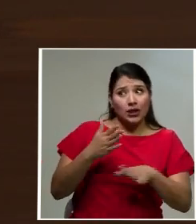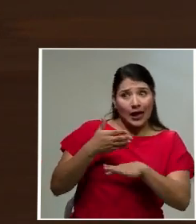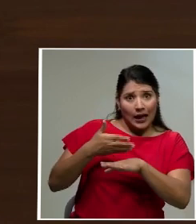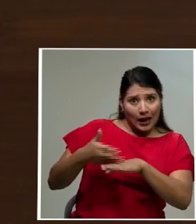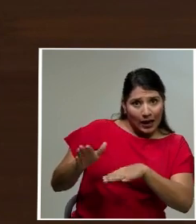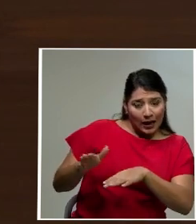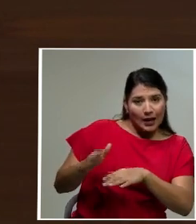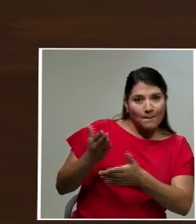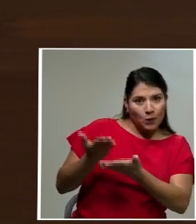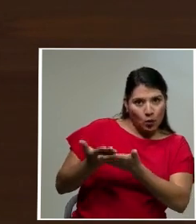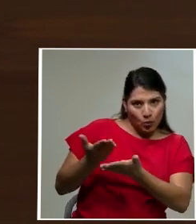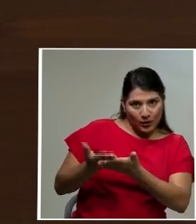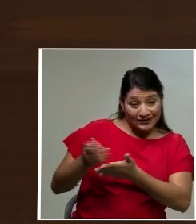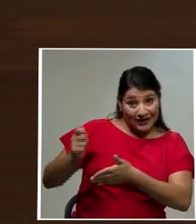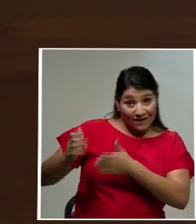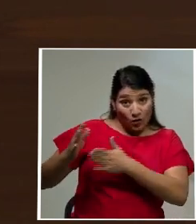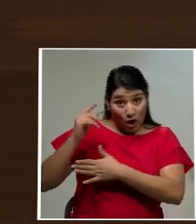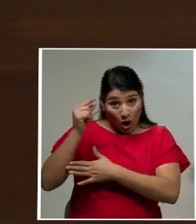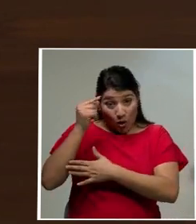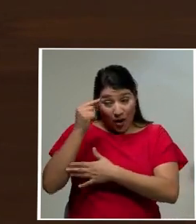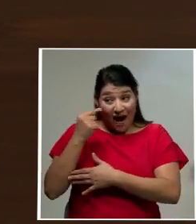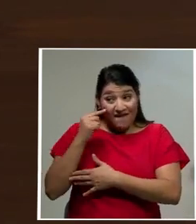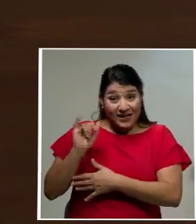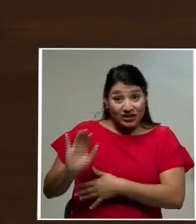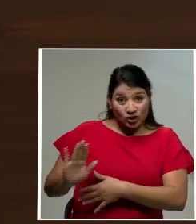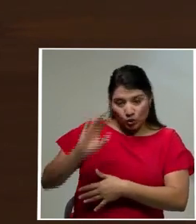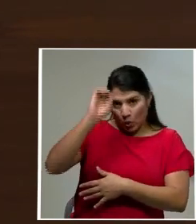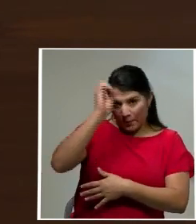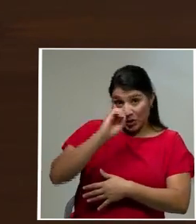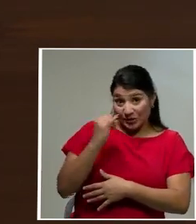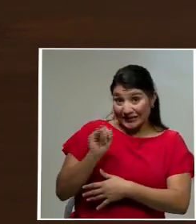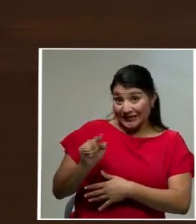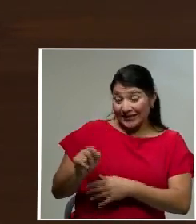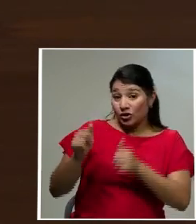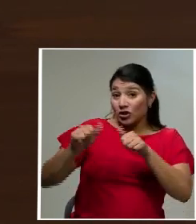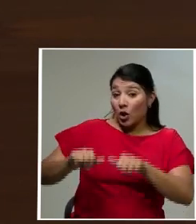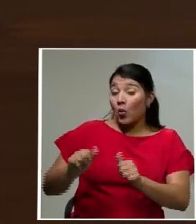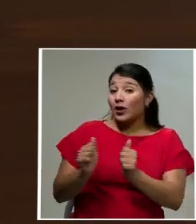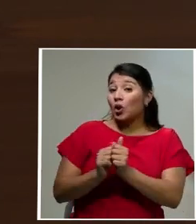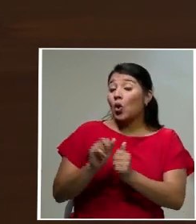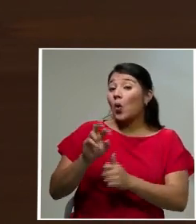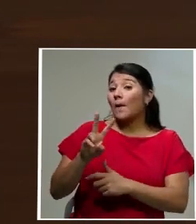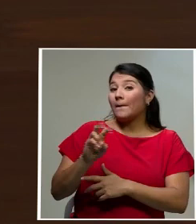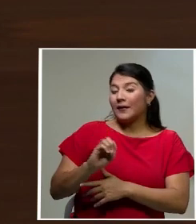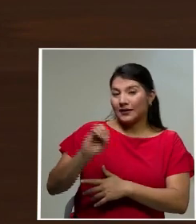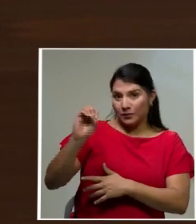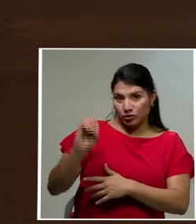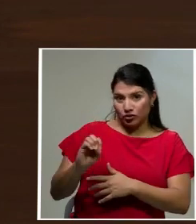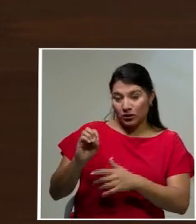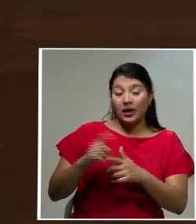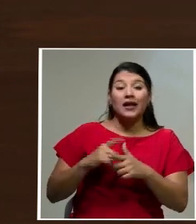ver qué dice la Procuraduría en sí. Si la Procuraduría está de acuerdo con ese impuesto que estamos poniendo,